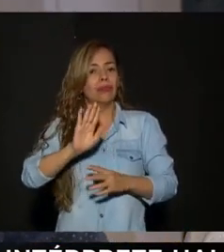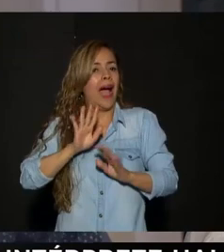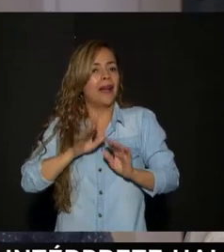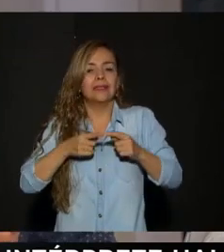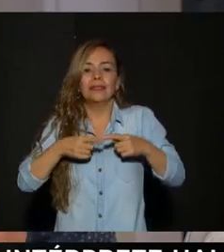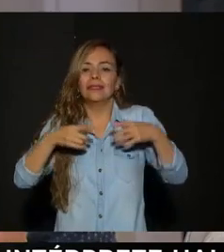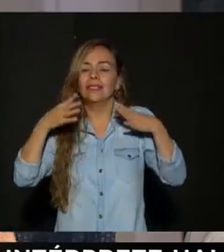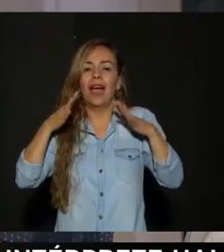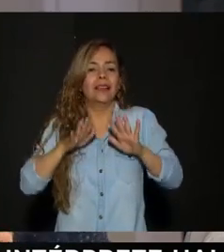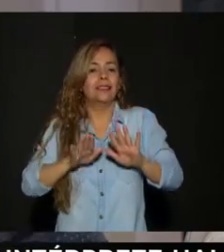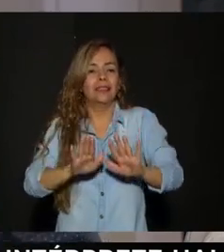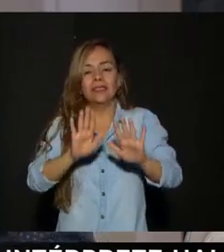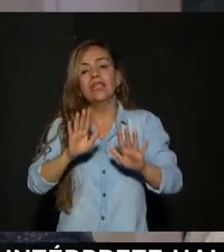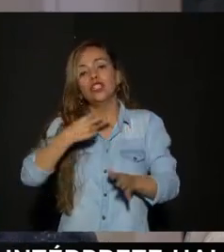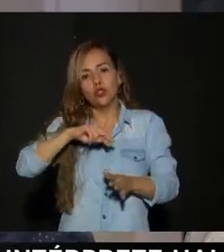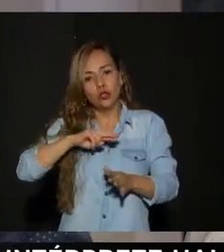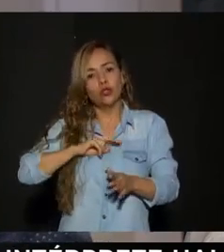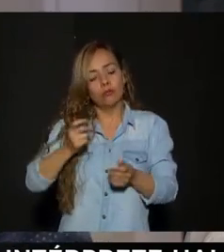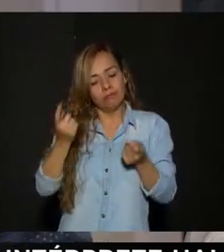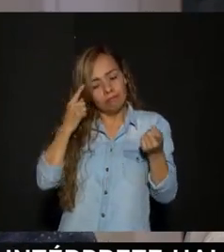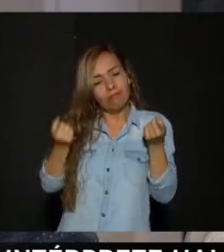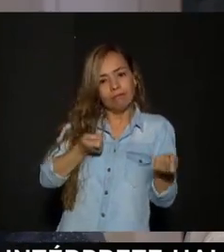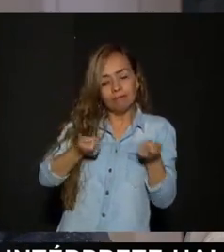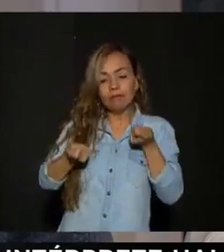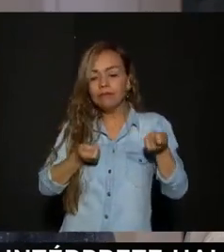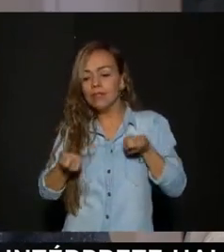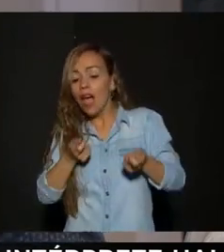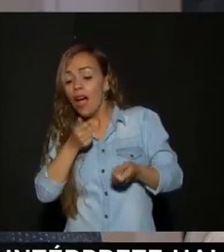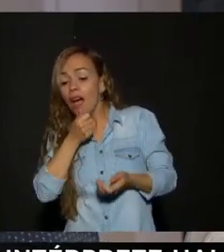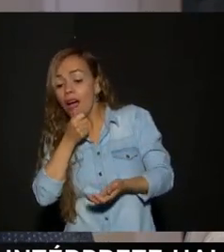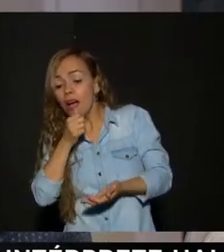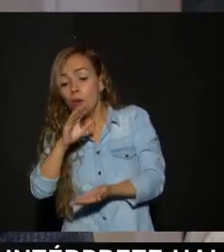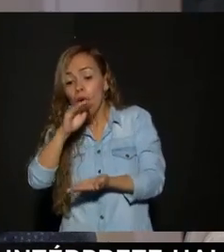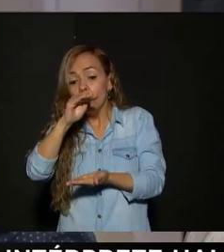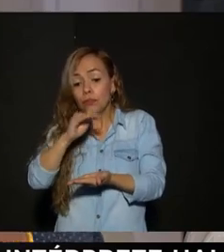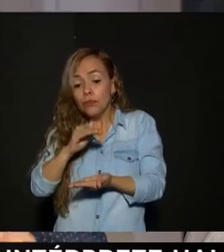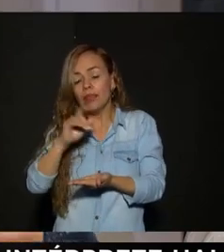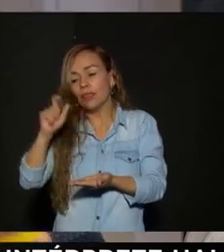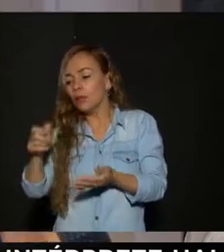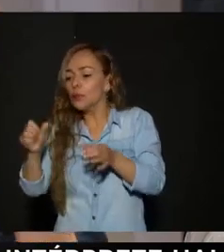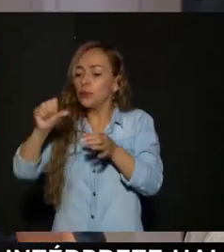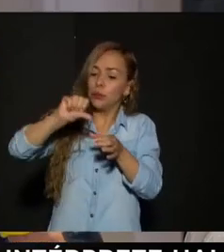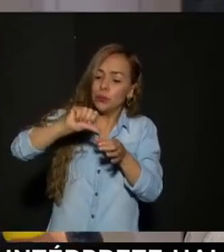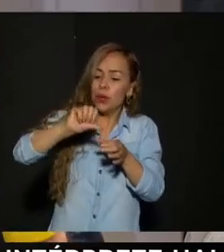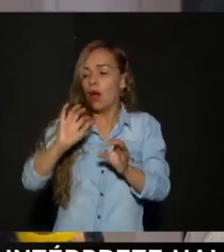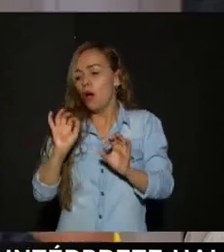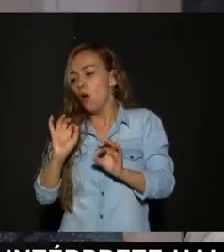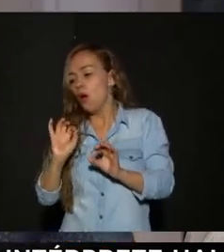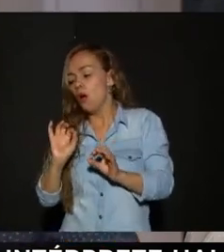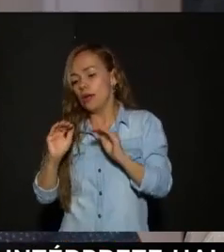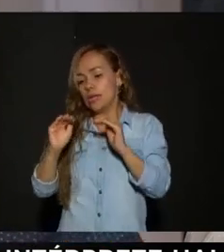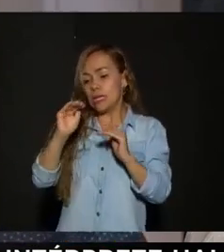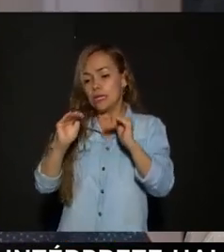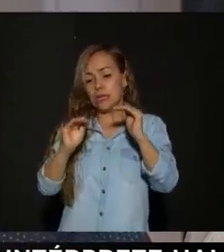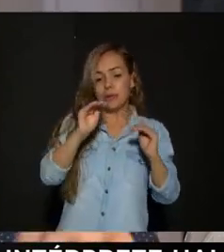es importante que nosotros estemos revisando en las casas que siempre el agua esté a los niveles y uh-huh. tengamos algún tipo de referencia.